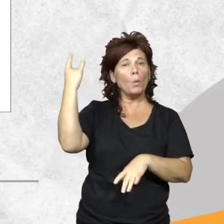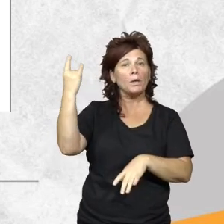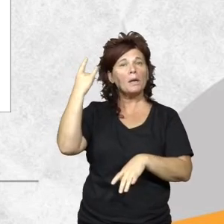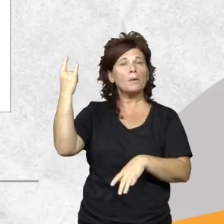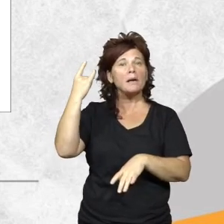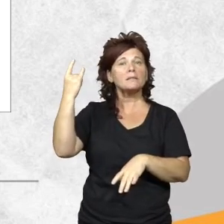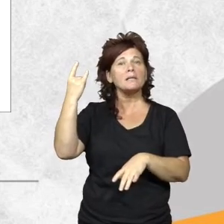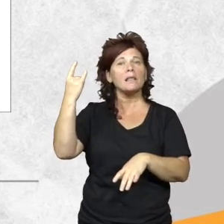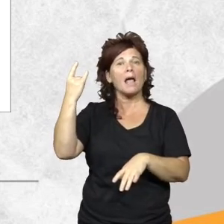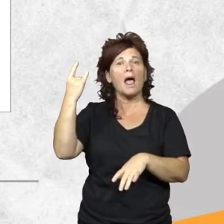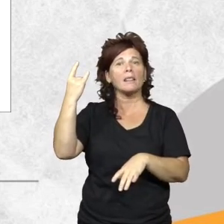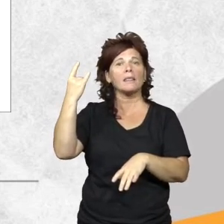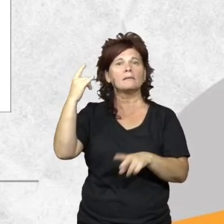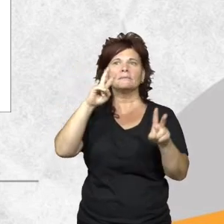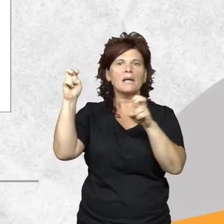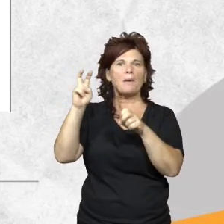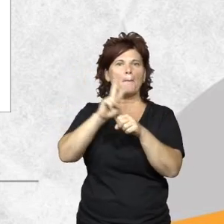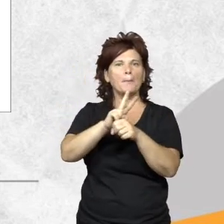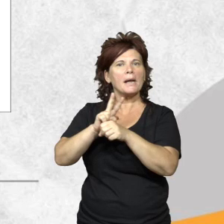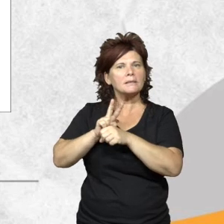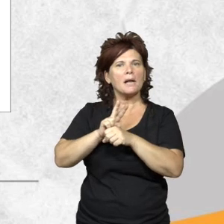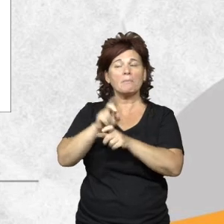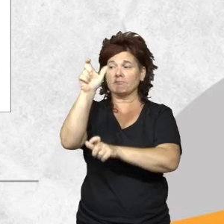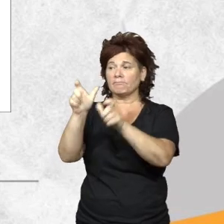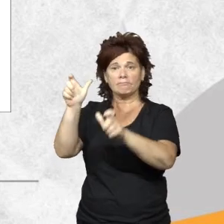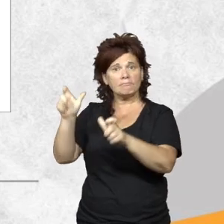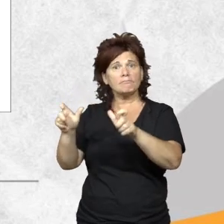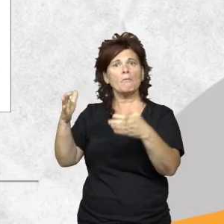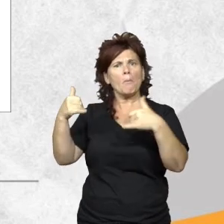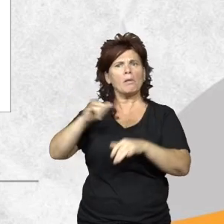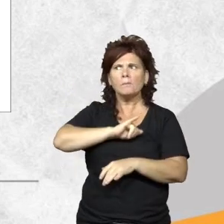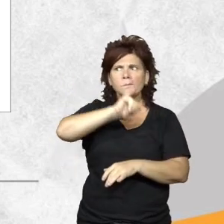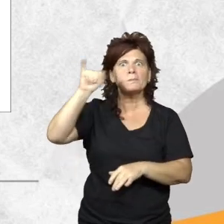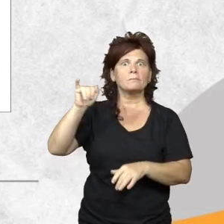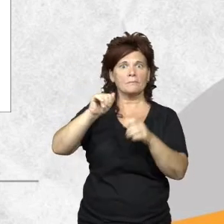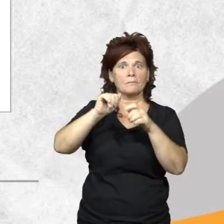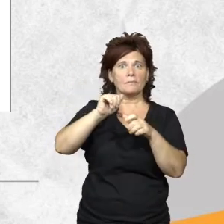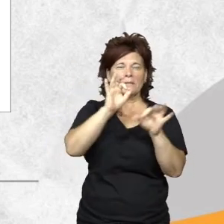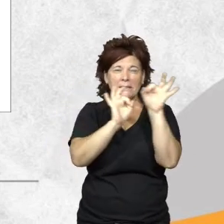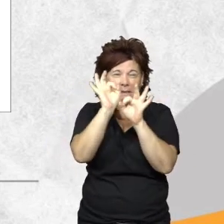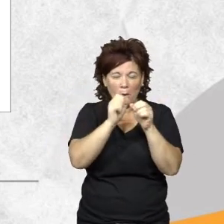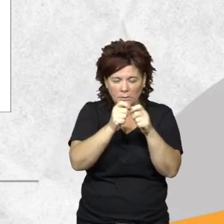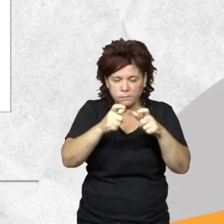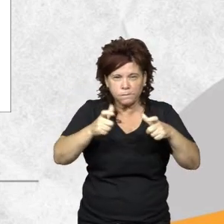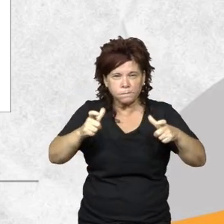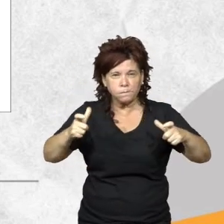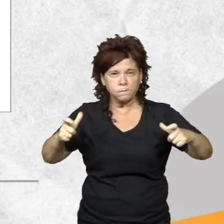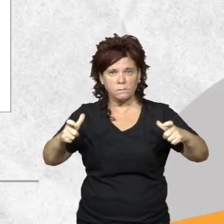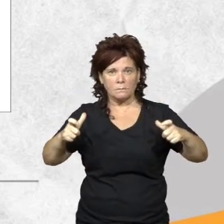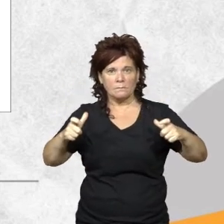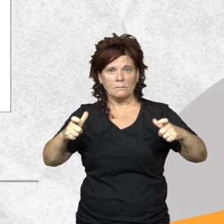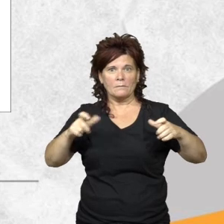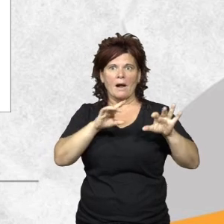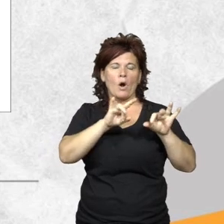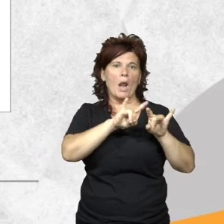una app que se llama Preservamos, la gente puede reportar floraciones con esa aplicación.